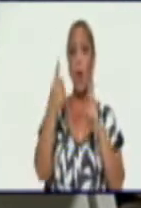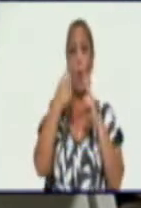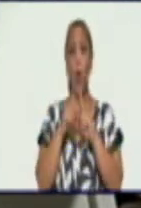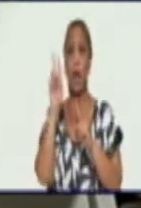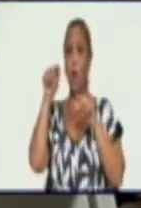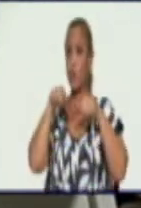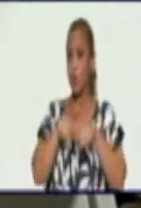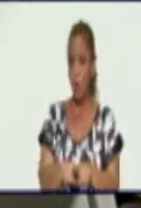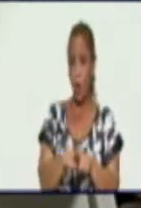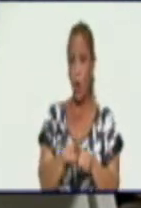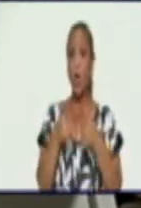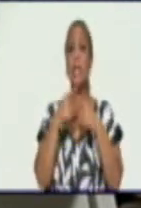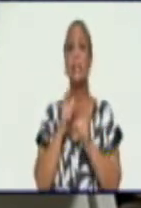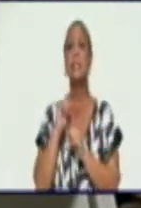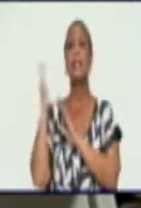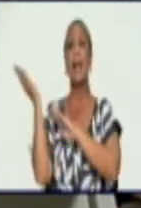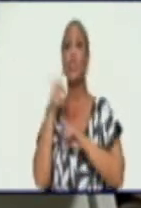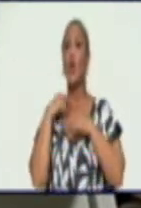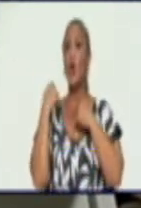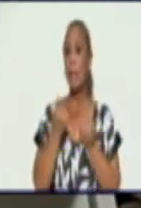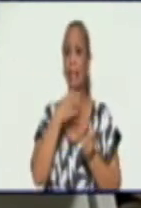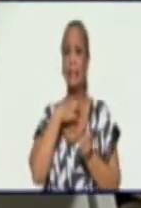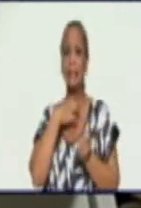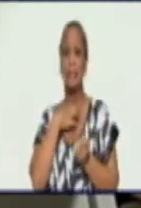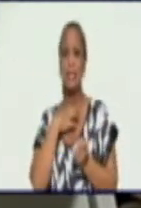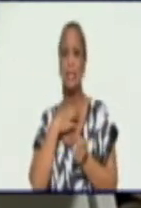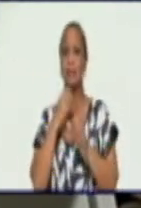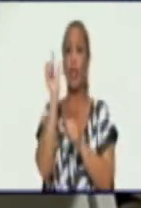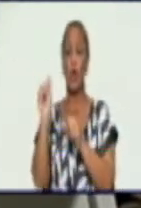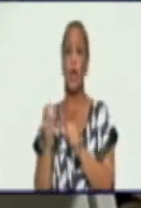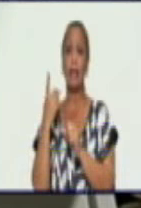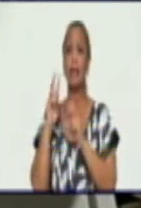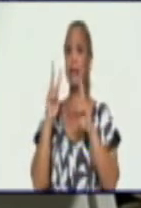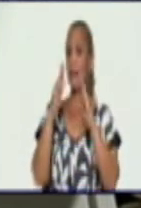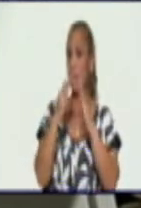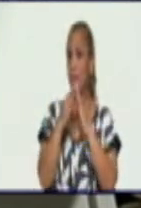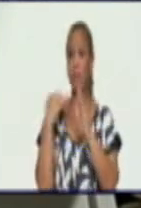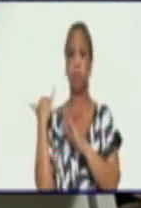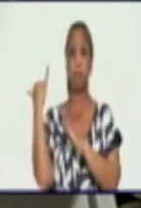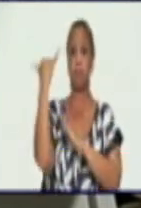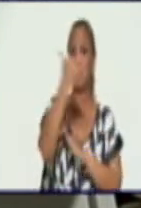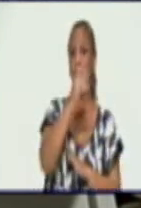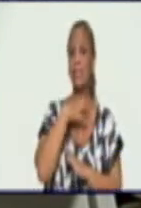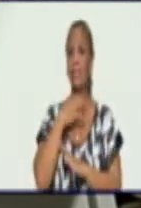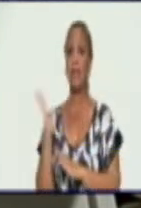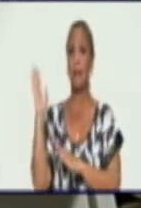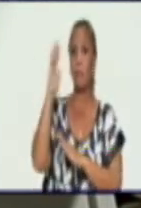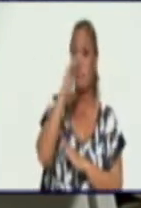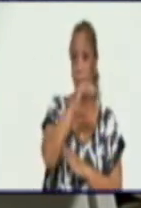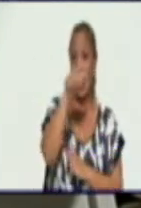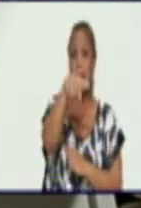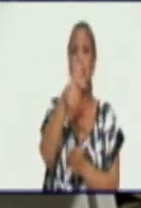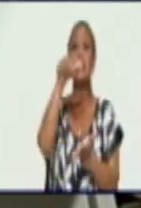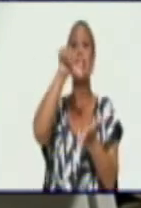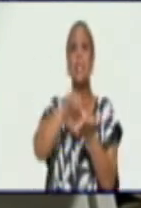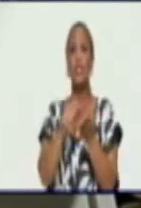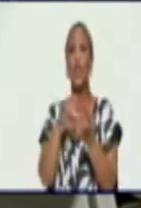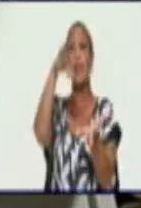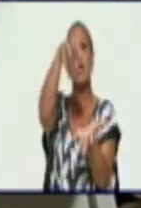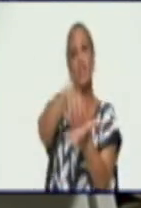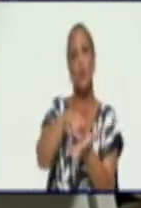extremo o en el otro y tienen que venir al centro de la ciudad cómo se organiza esta temática para que verdaderamente